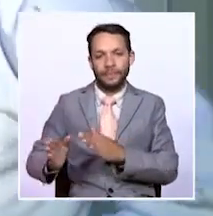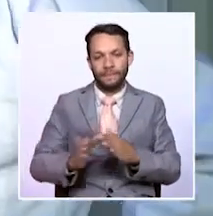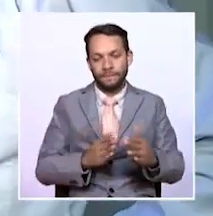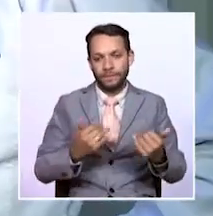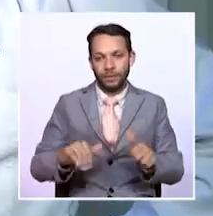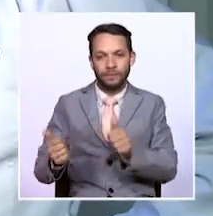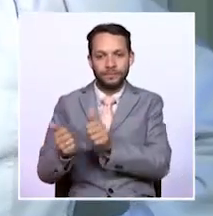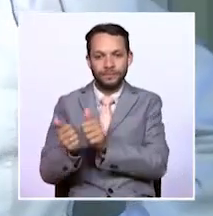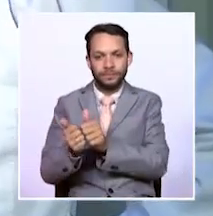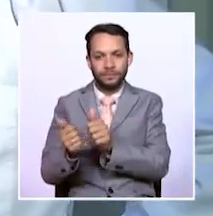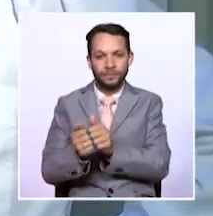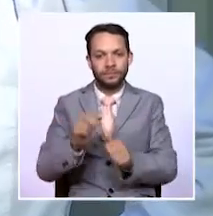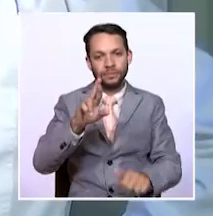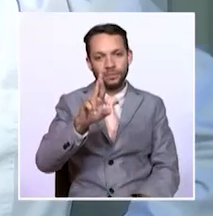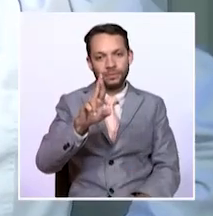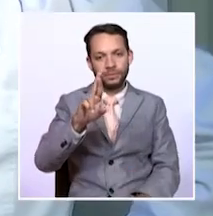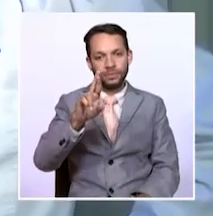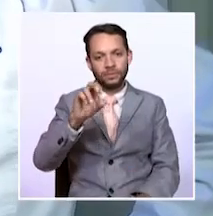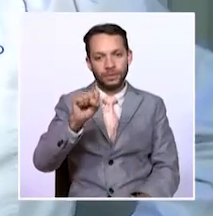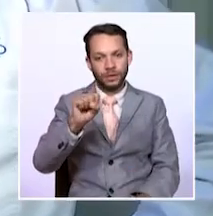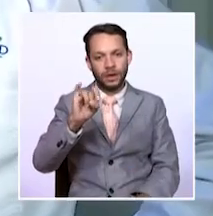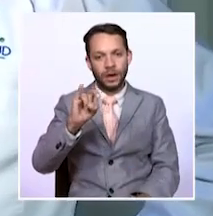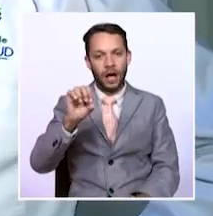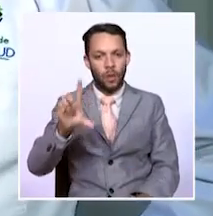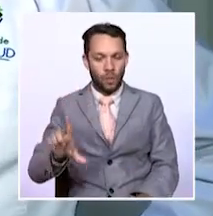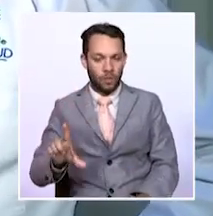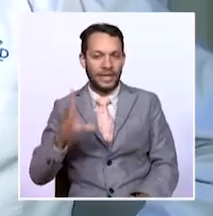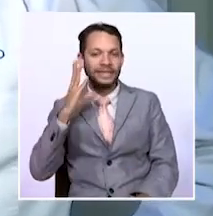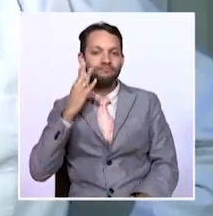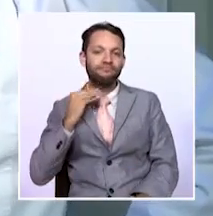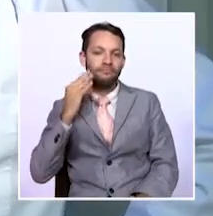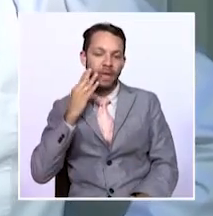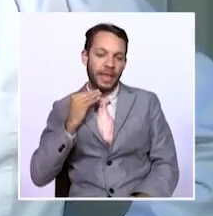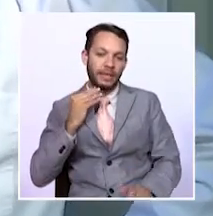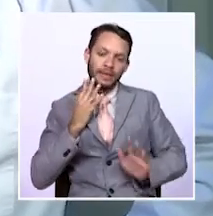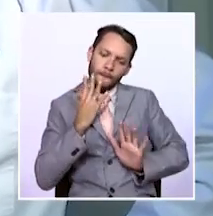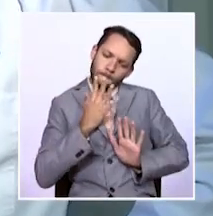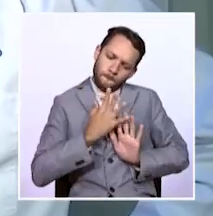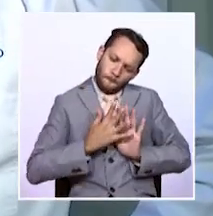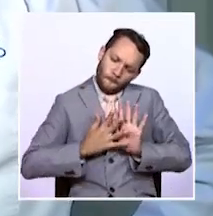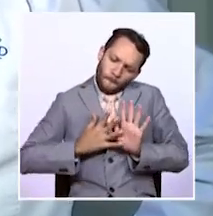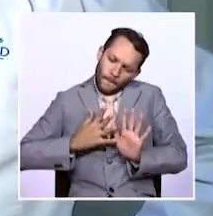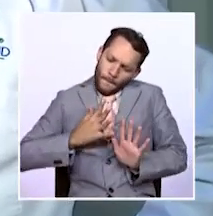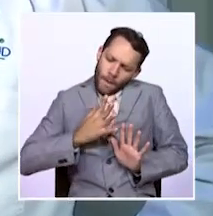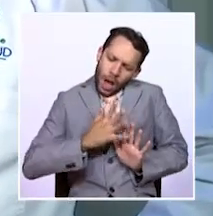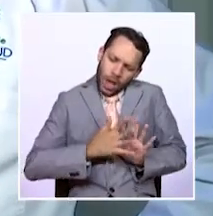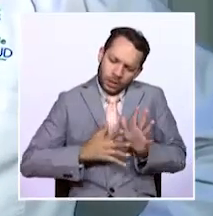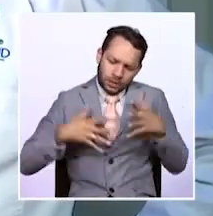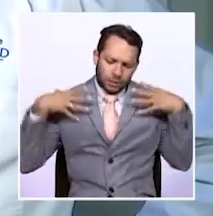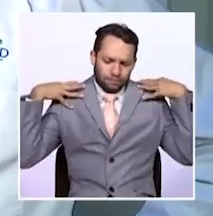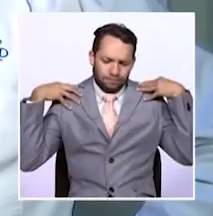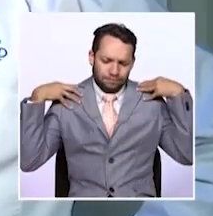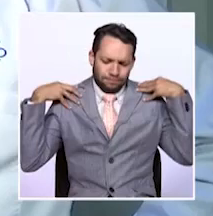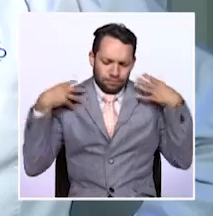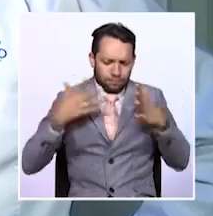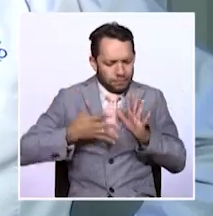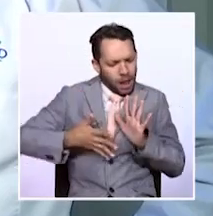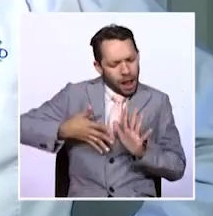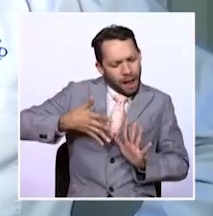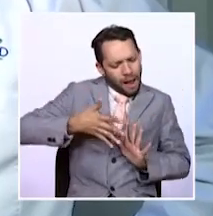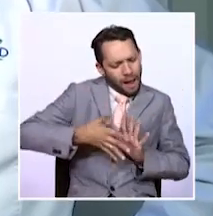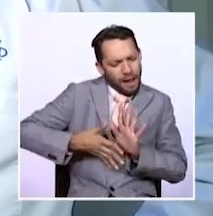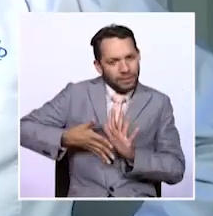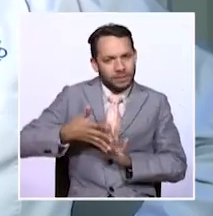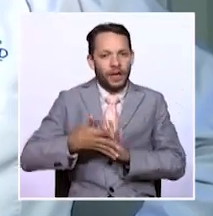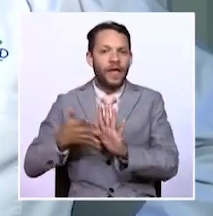encontramos con el doctor Raúl Andrés, quiropráctico de nuestro Parque de la Salud, quien nos va a hablar un poquito sobre ese tipo de